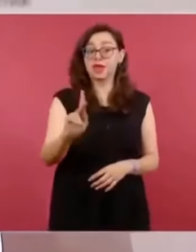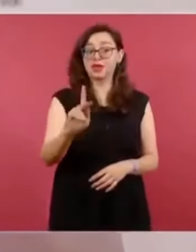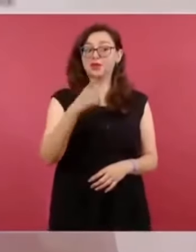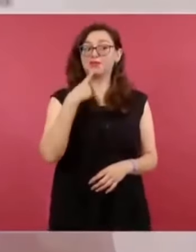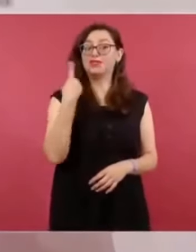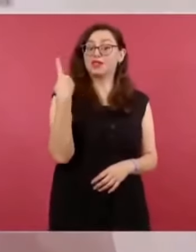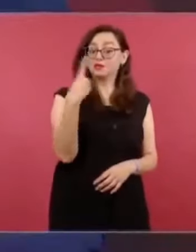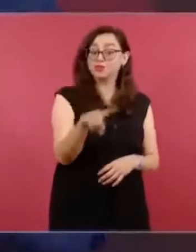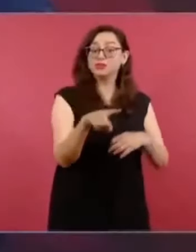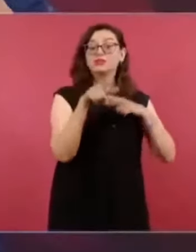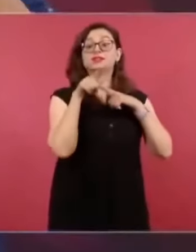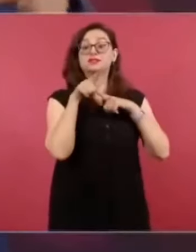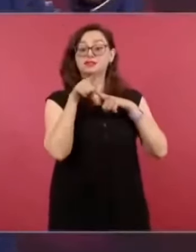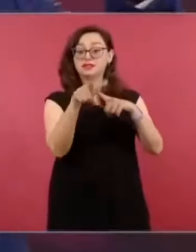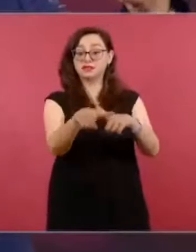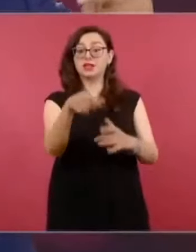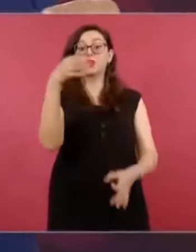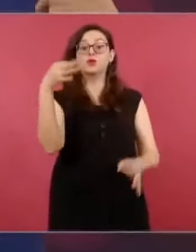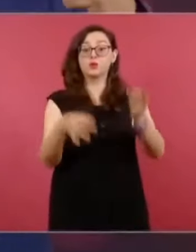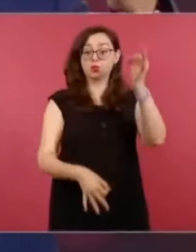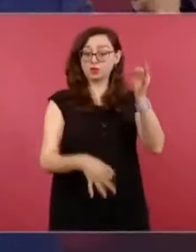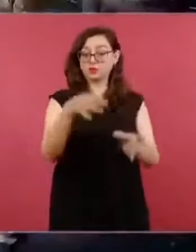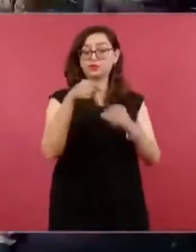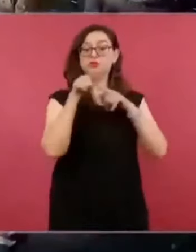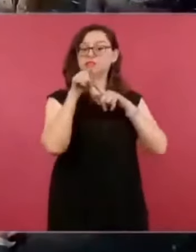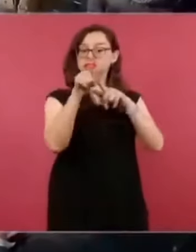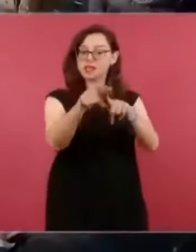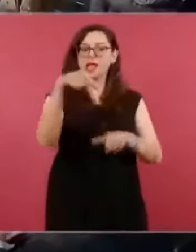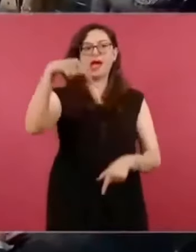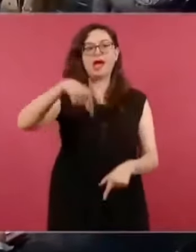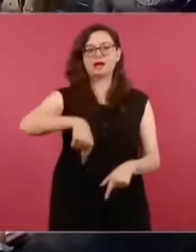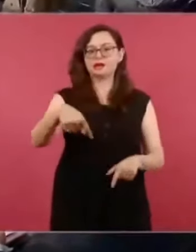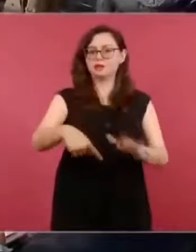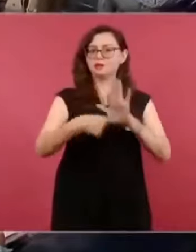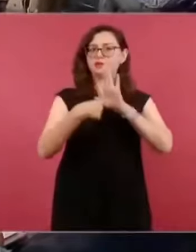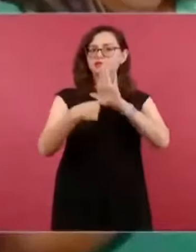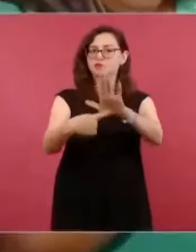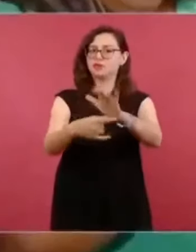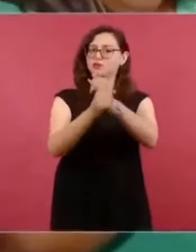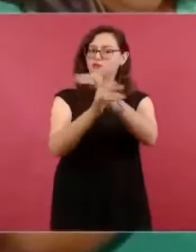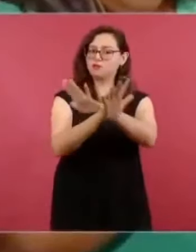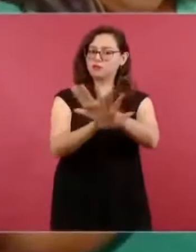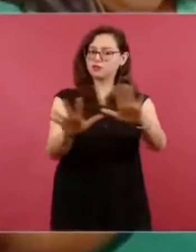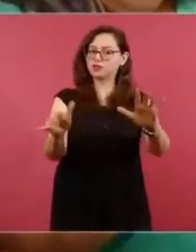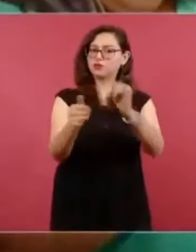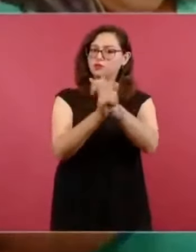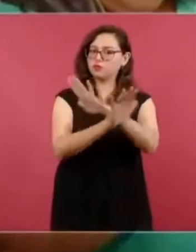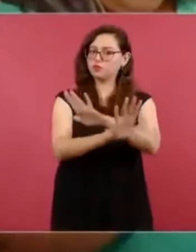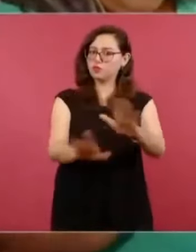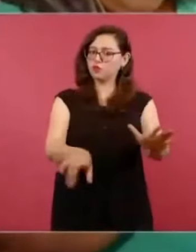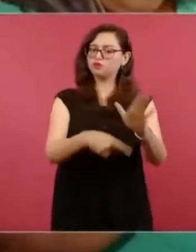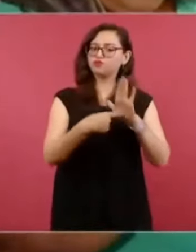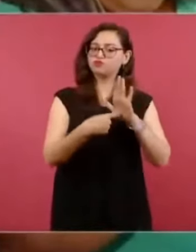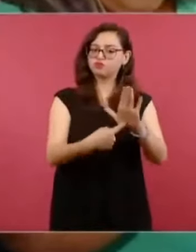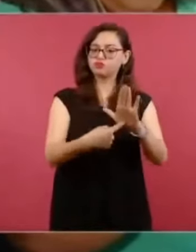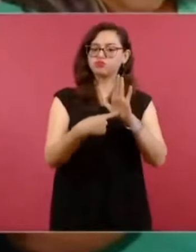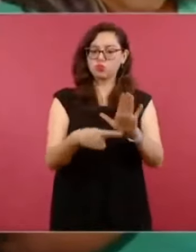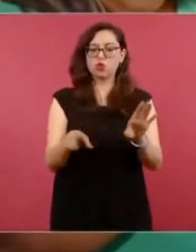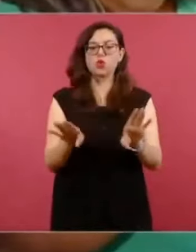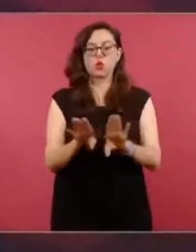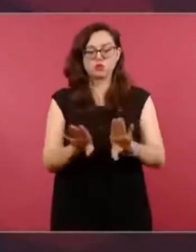litigar y Aquí vamos a estar informando de cómo este van